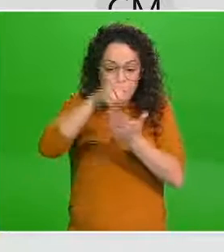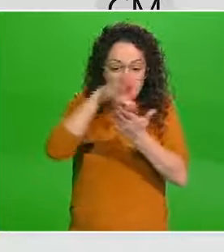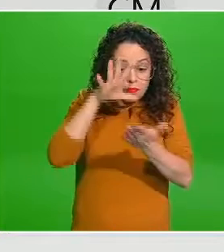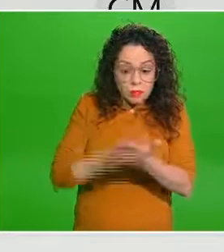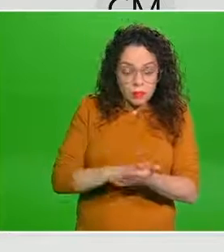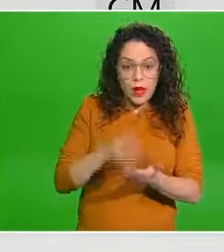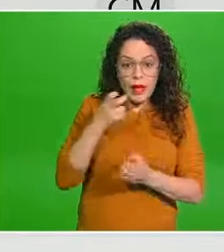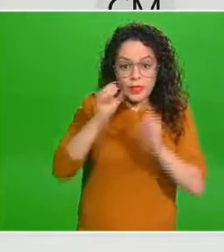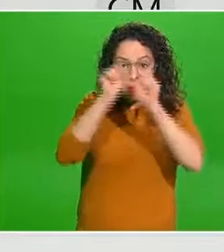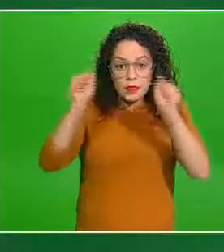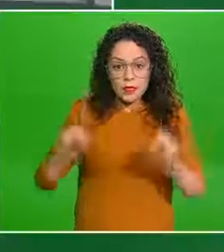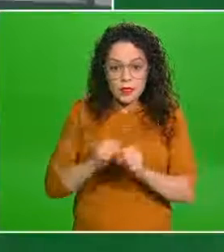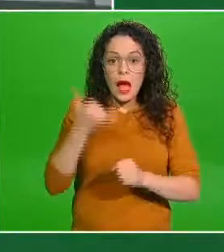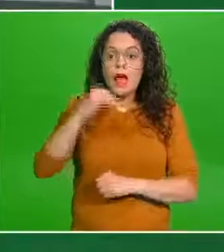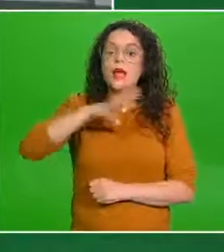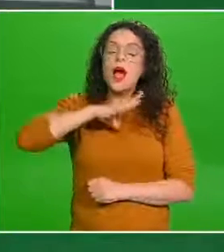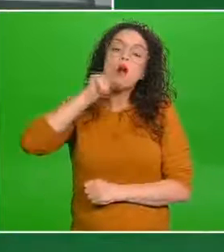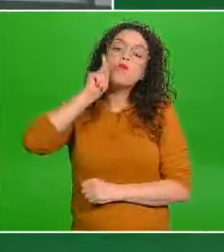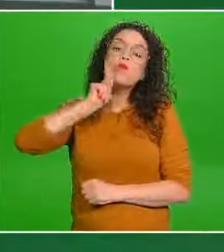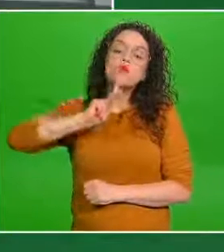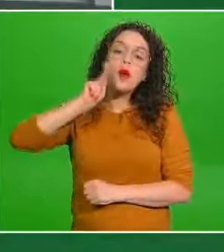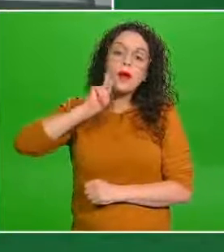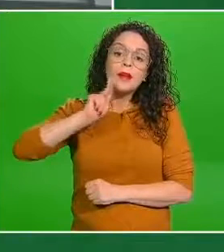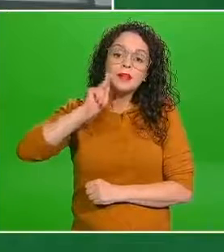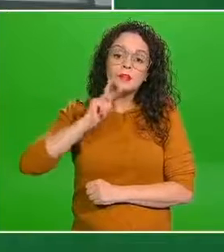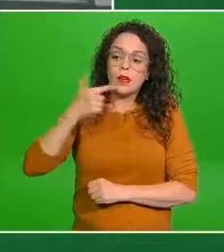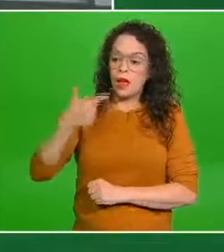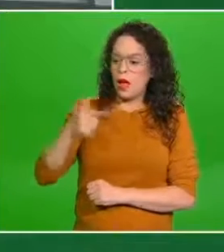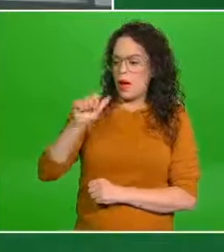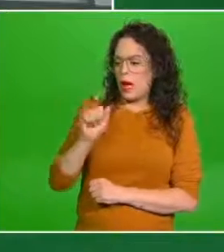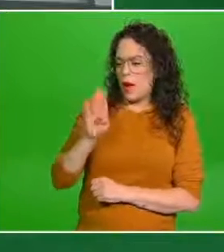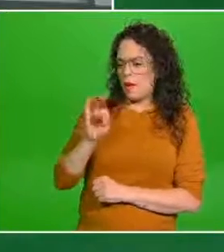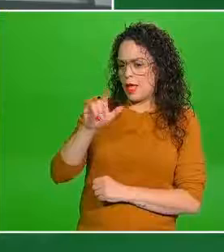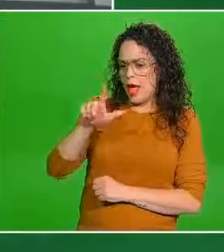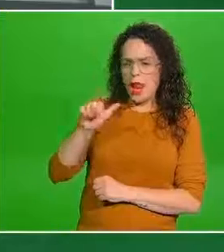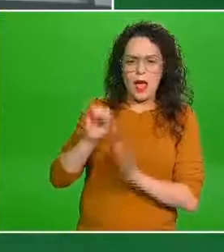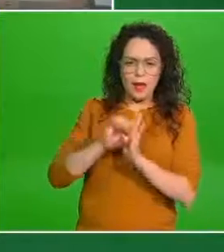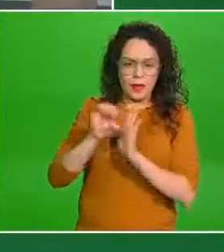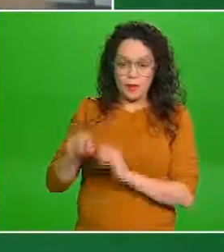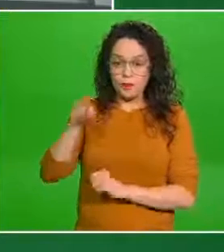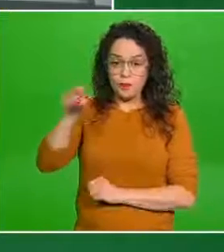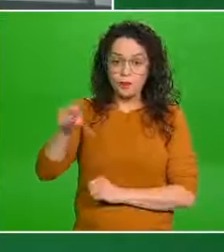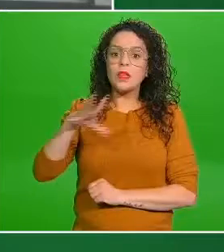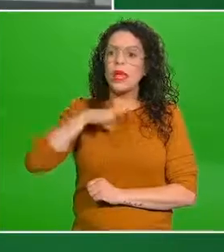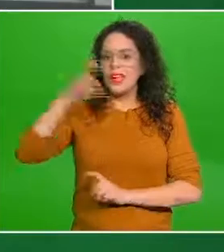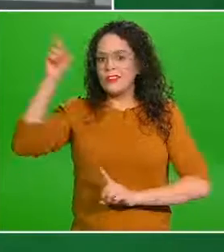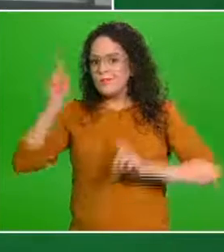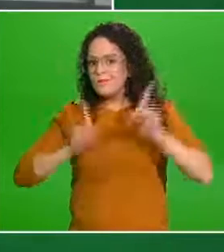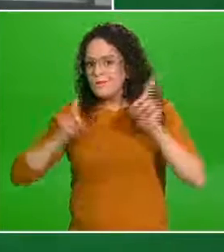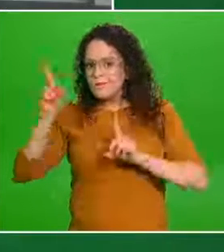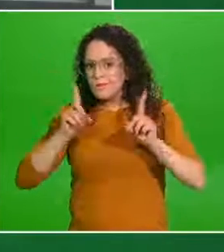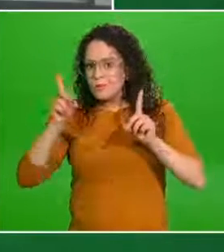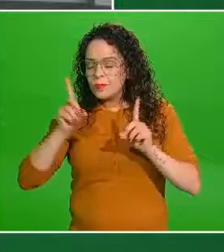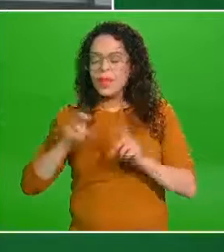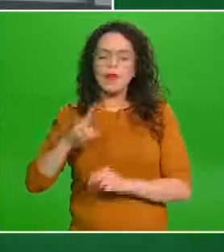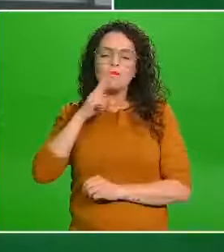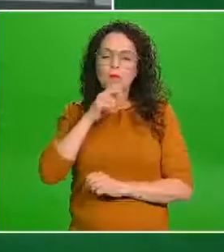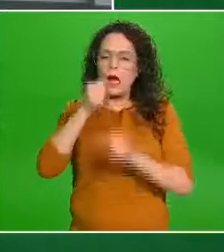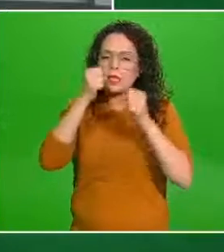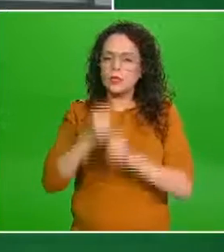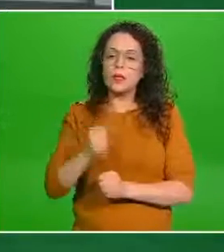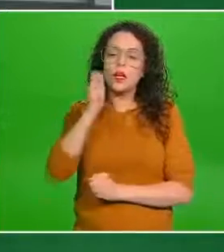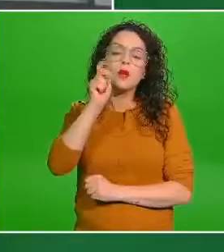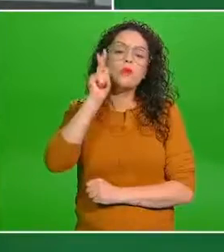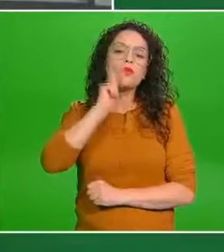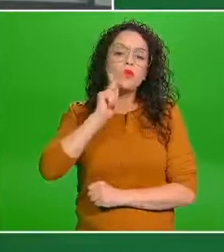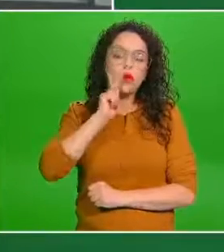tomó una muestra. Es decir, Gabriela Nucamendi es sospechosa porque cumple con la definición operacional, le tomamos una muestra, sea ya antigénica